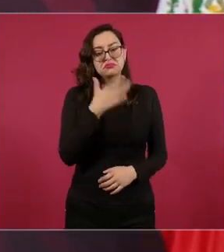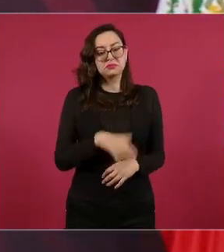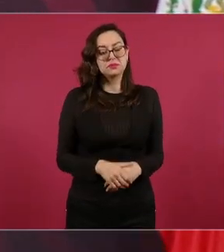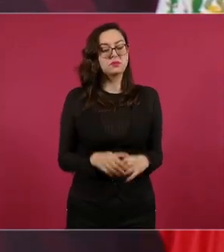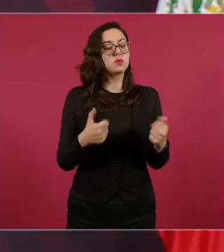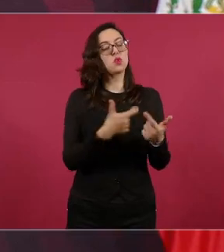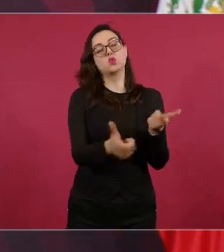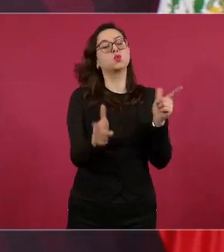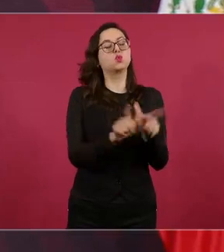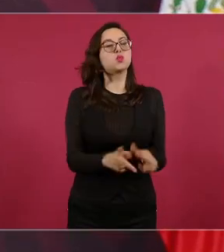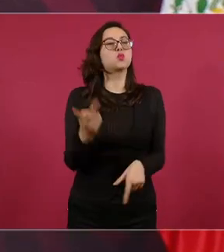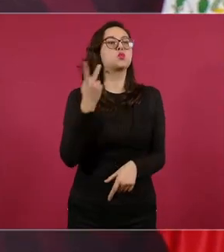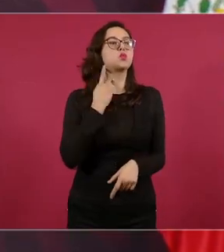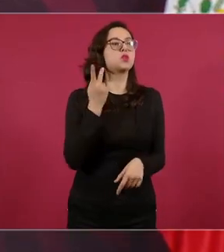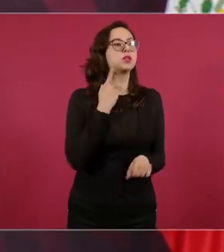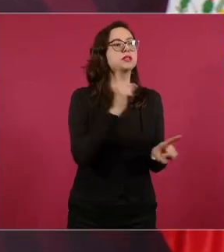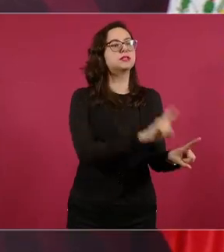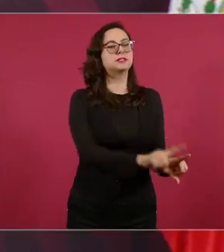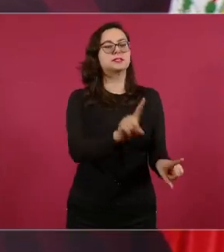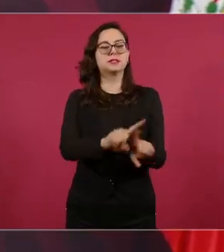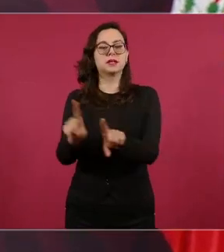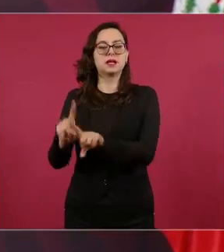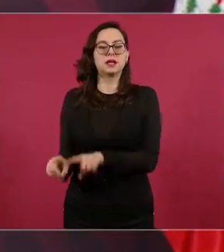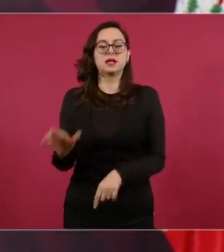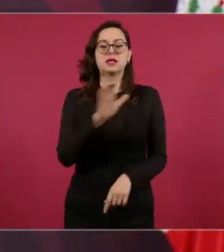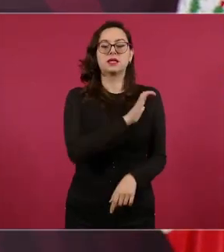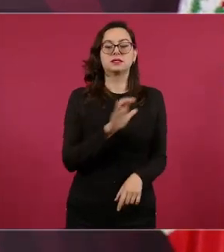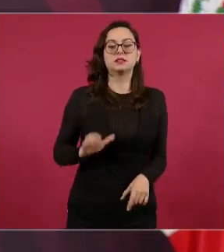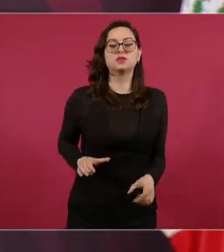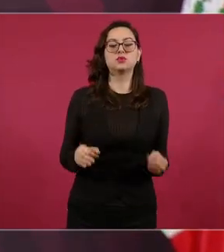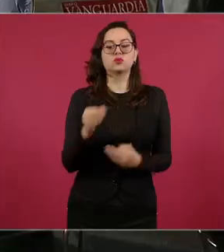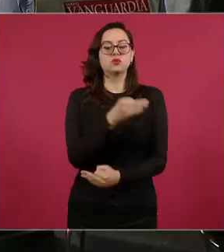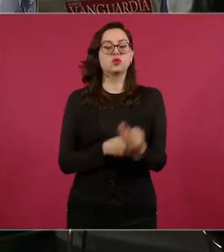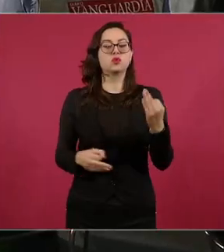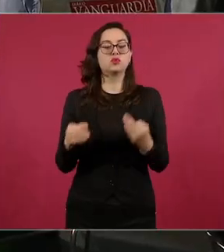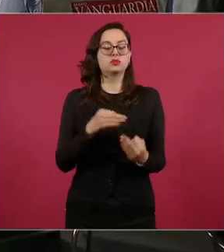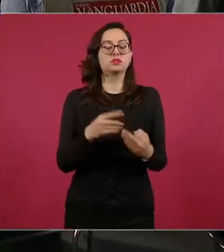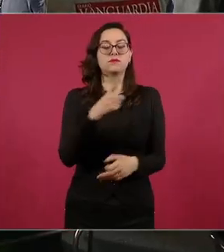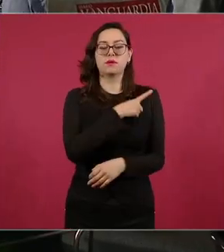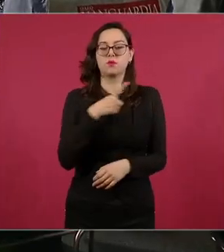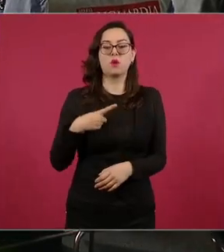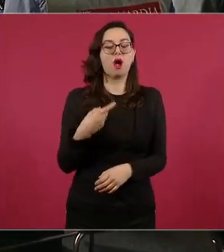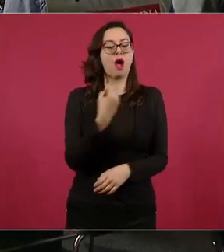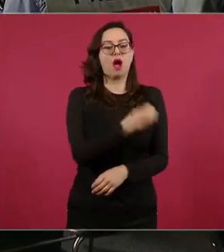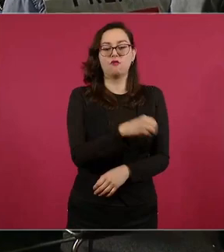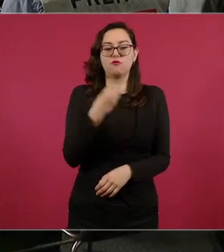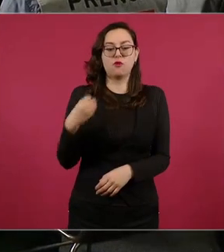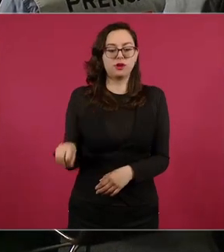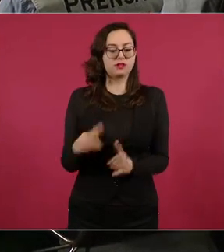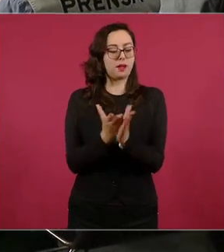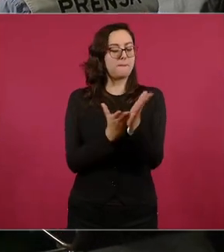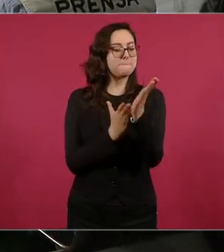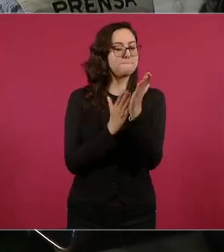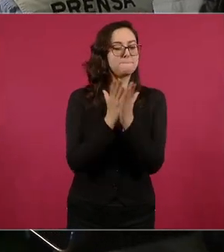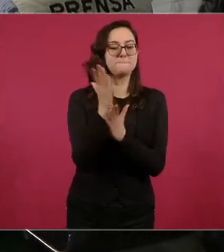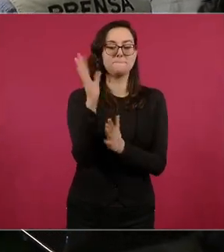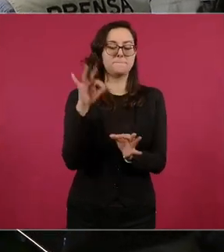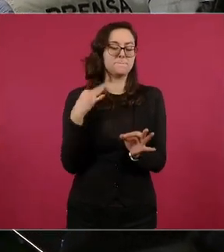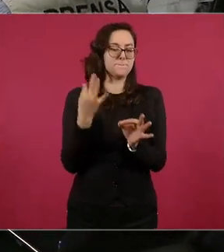candidatos servidores públicos estamos obligados a actuar con rectitud